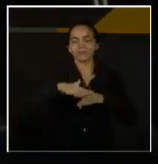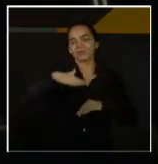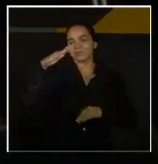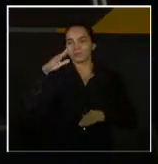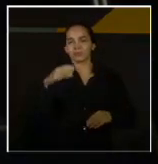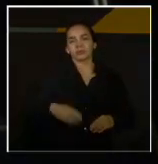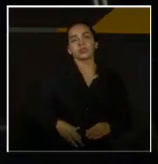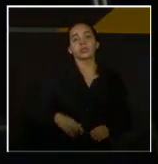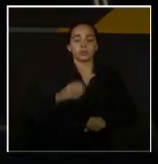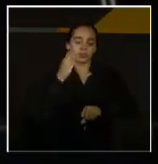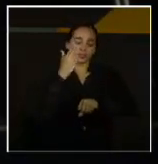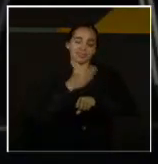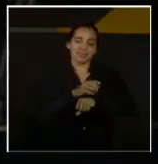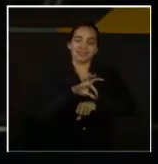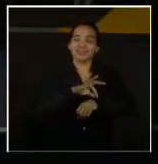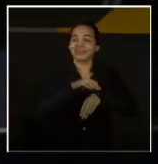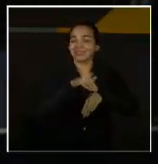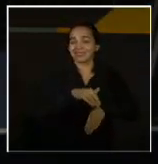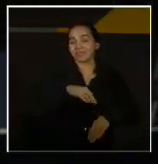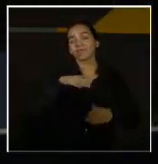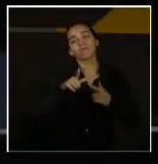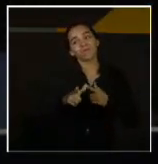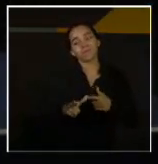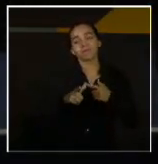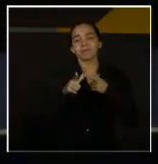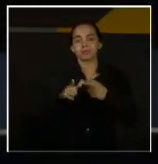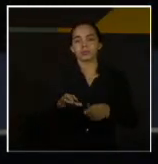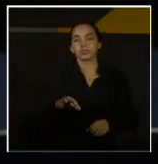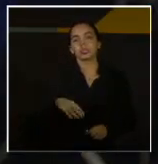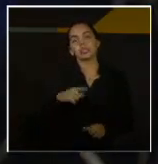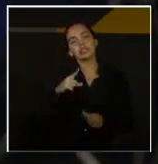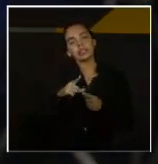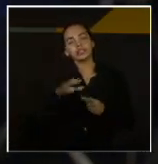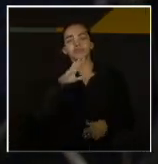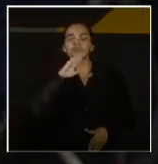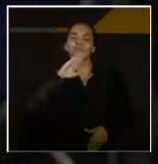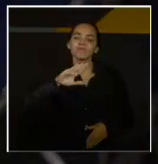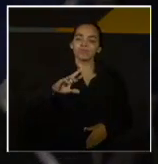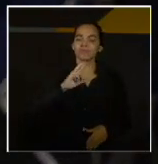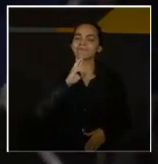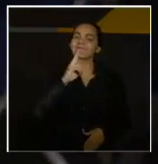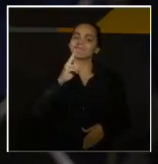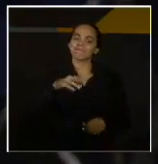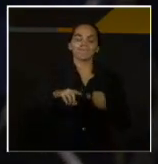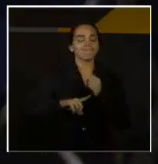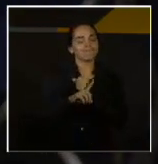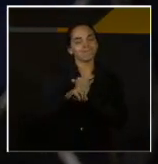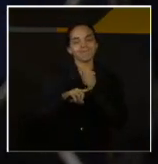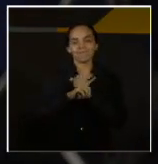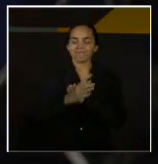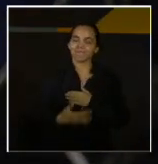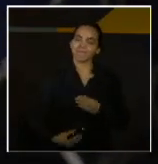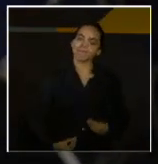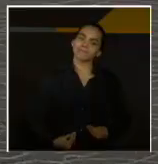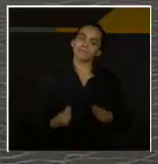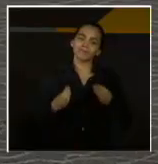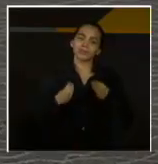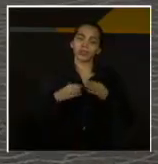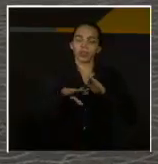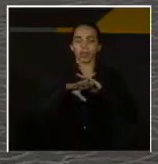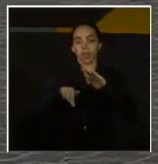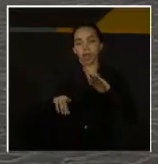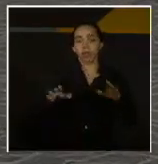las enfermedades son más recurrentes. Quien tiene menos, tiene mayores problemas en ese sentido. Bajo esa premisa